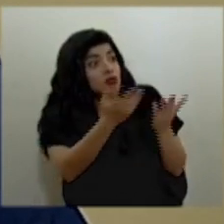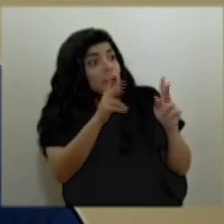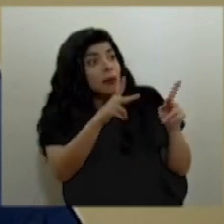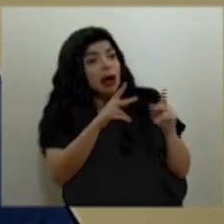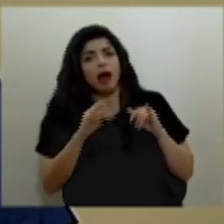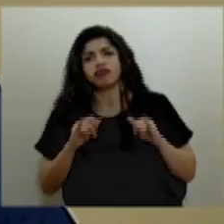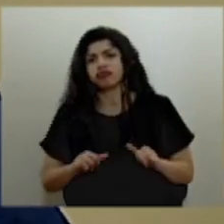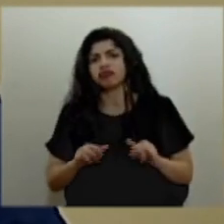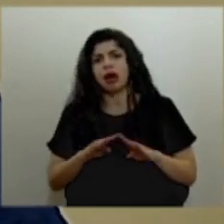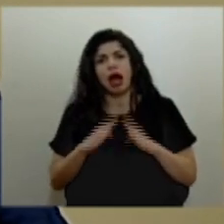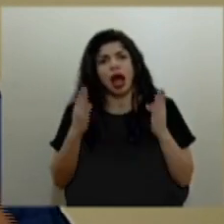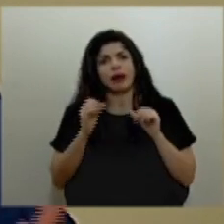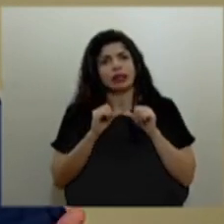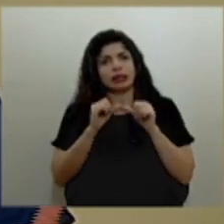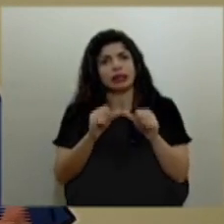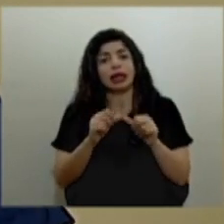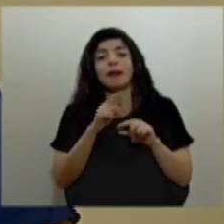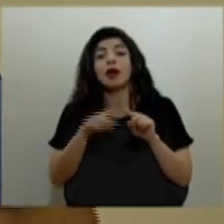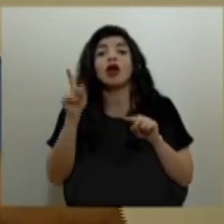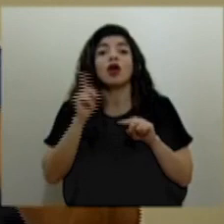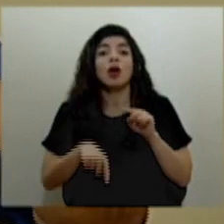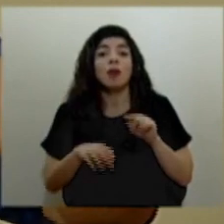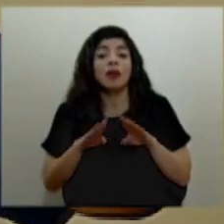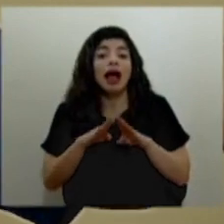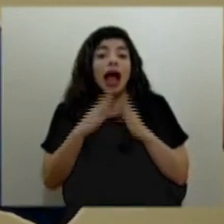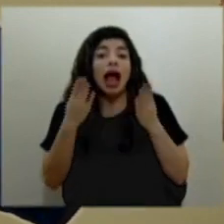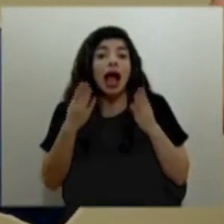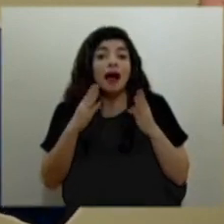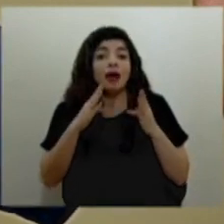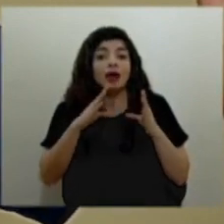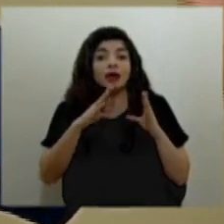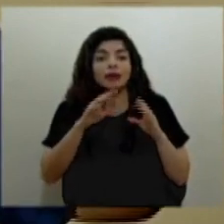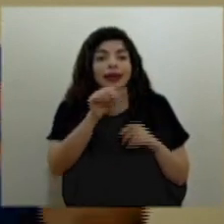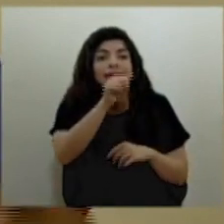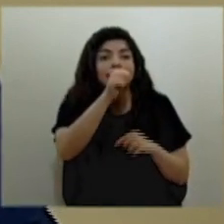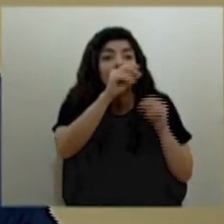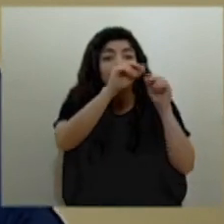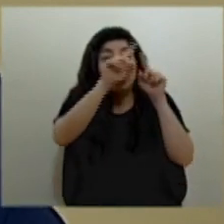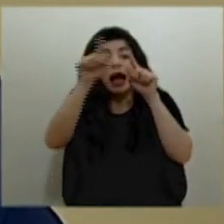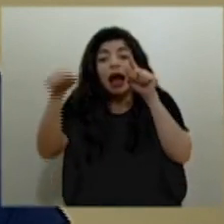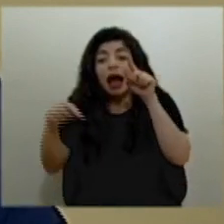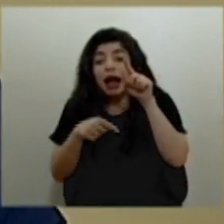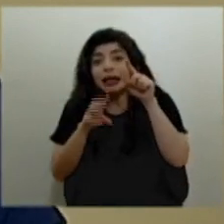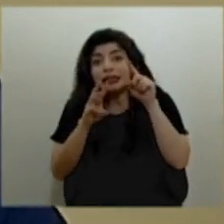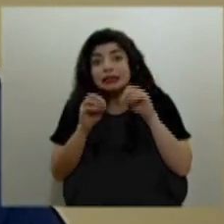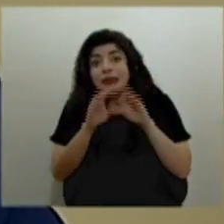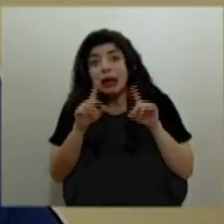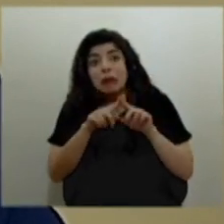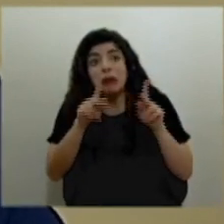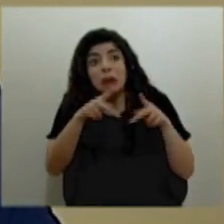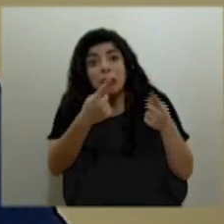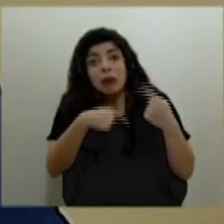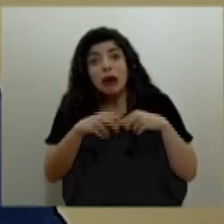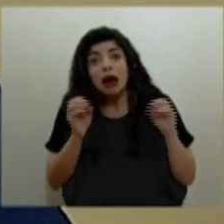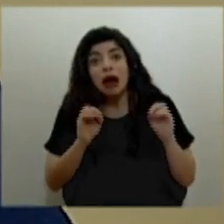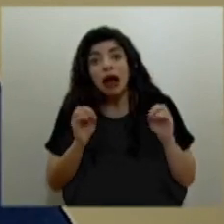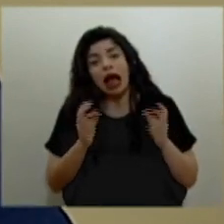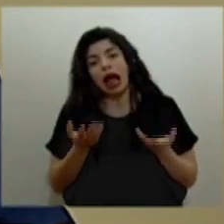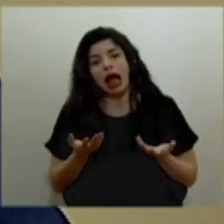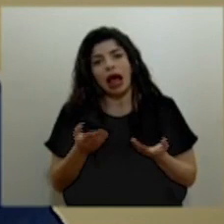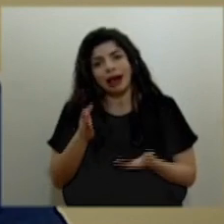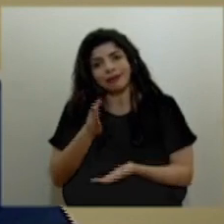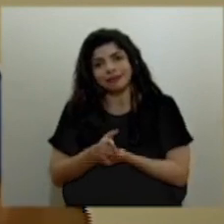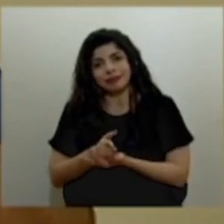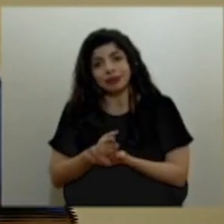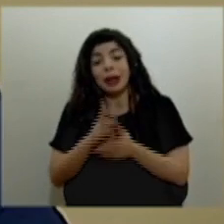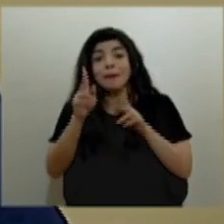mantiene abierto. Pero no podemos tener abierto todo desde las 10 hasta las 6 de la mañana si no consulta ninguna persona. Aquí es hacer un llamado a